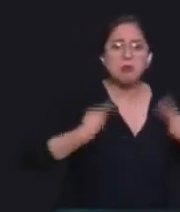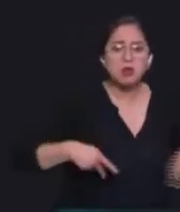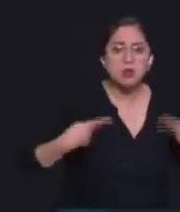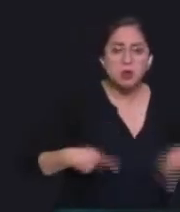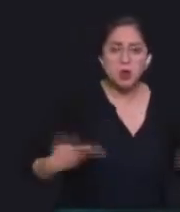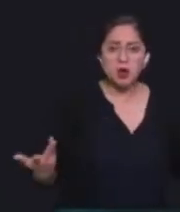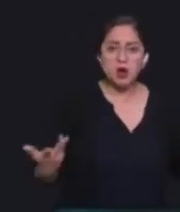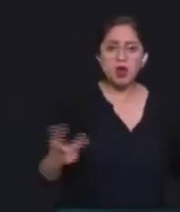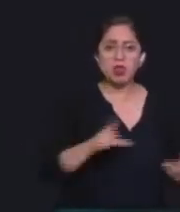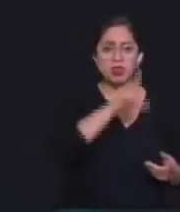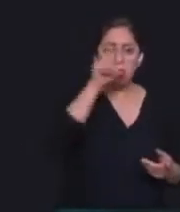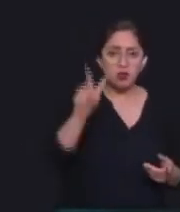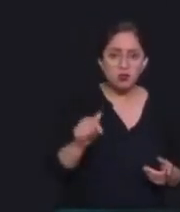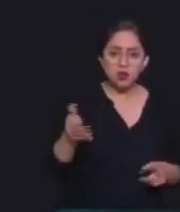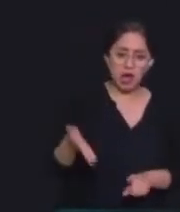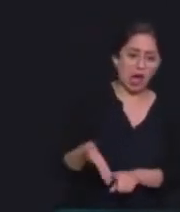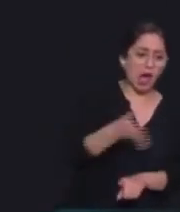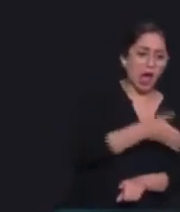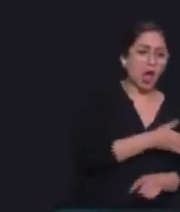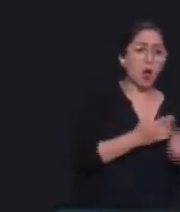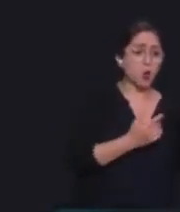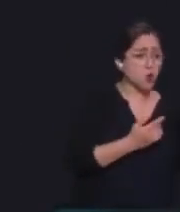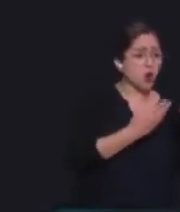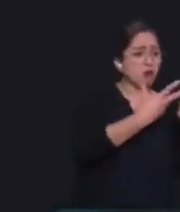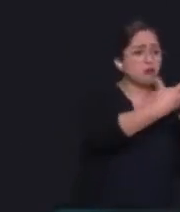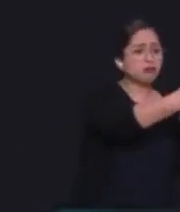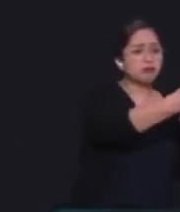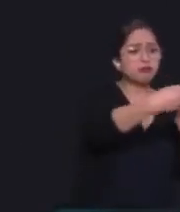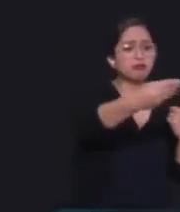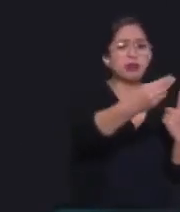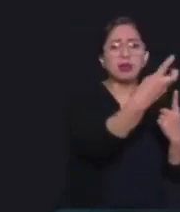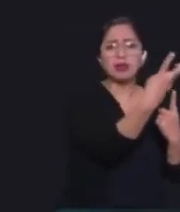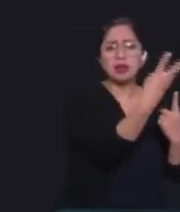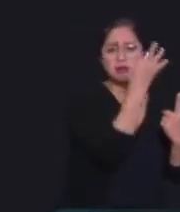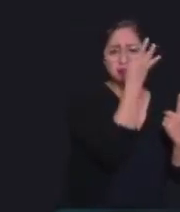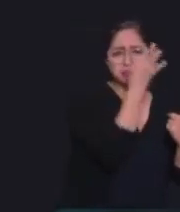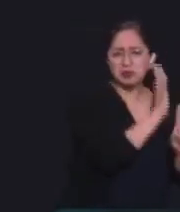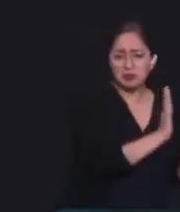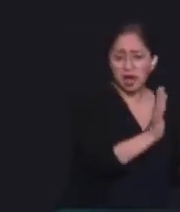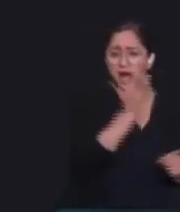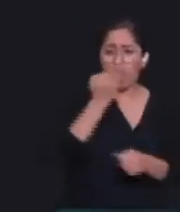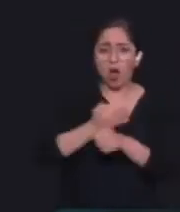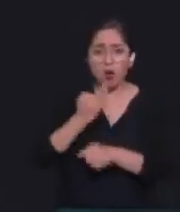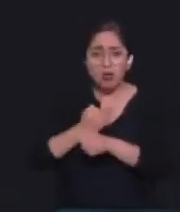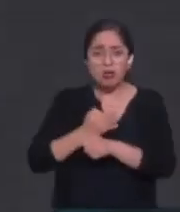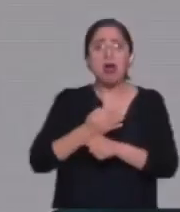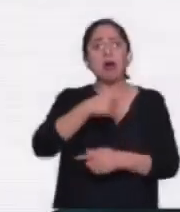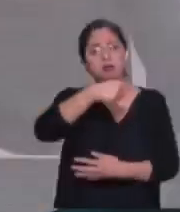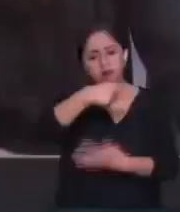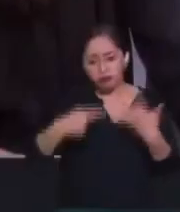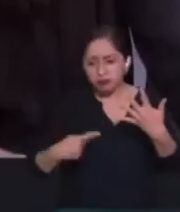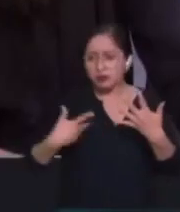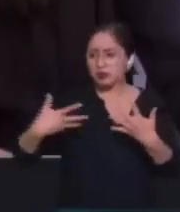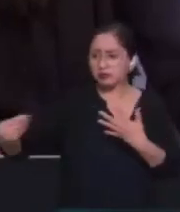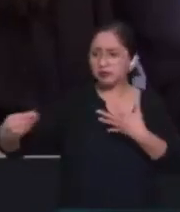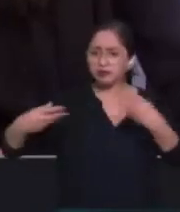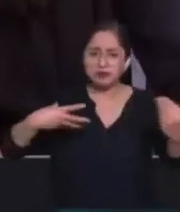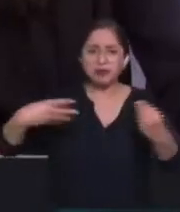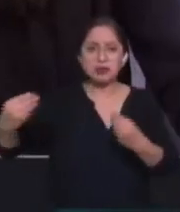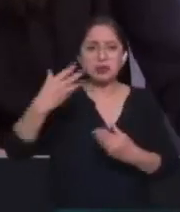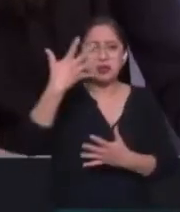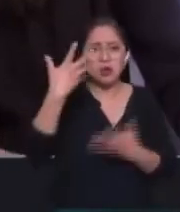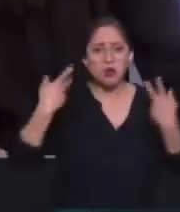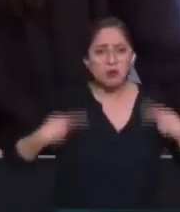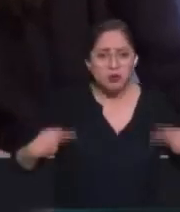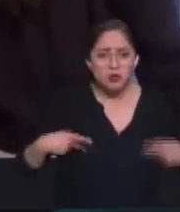25 casos y antes teníamos 1 a 3. Es por eso que se están viendo más casos. Sin embargo, afortunadamente, la variante